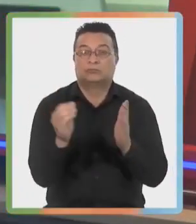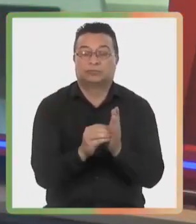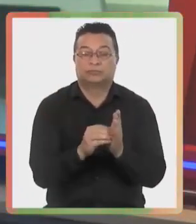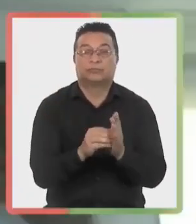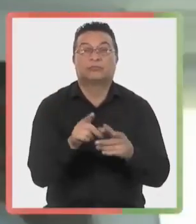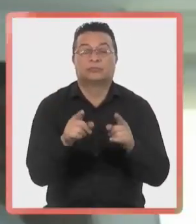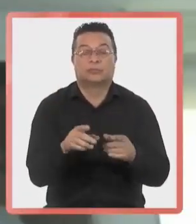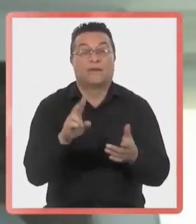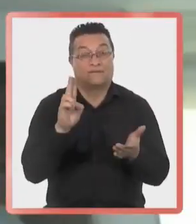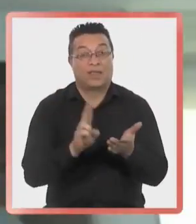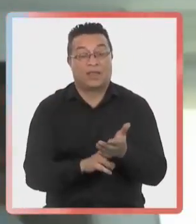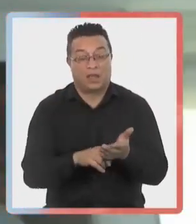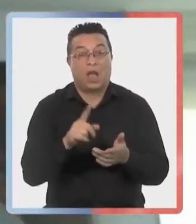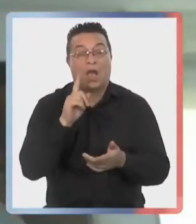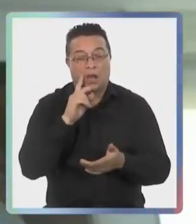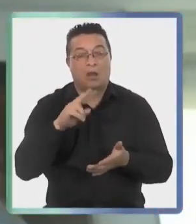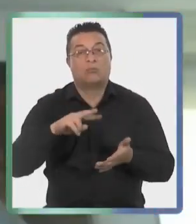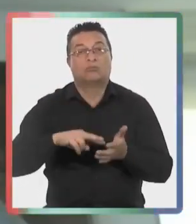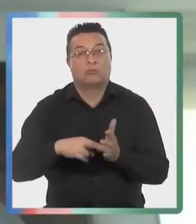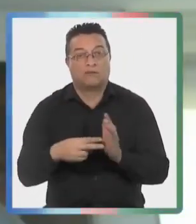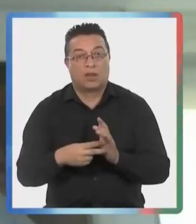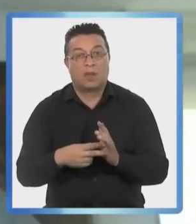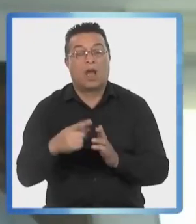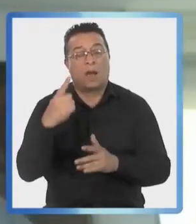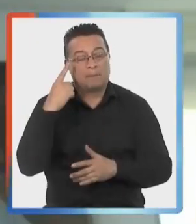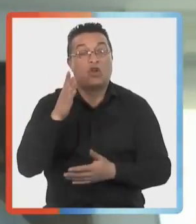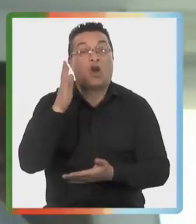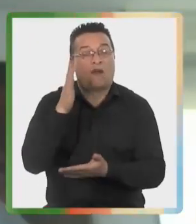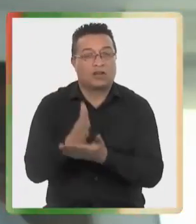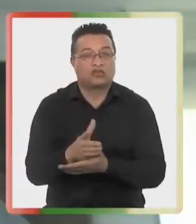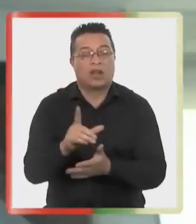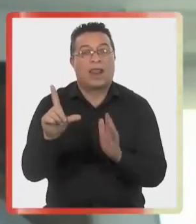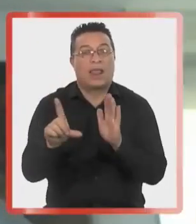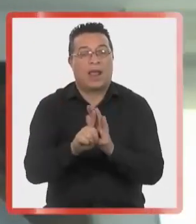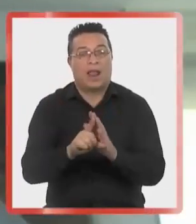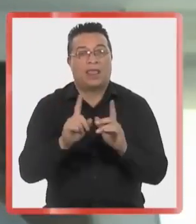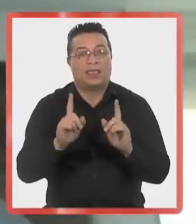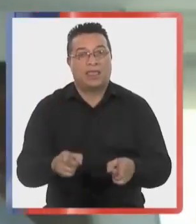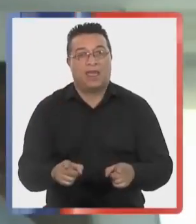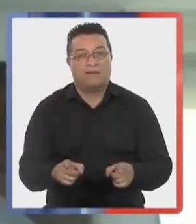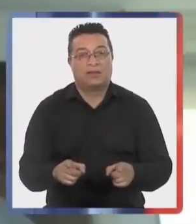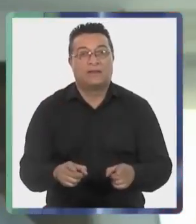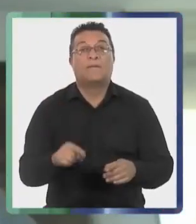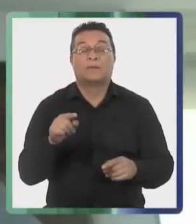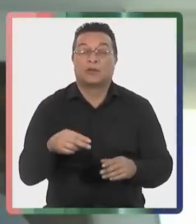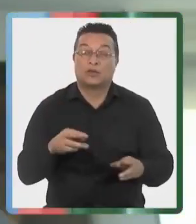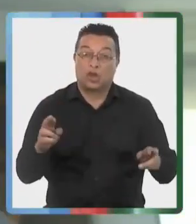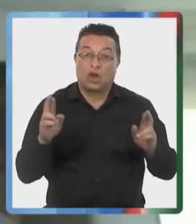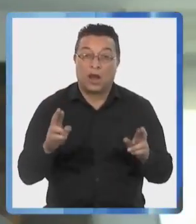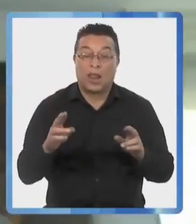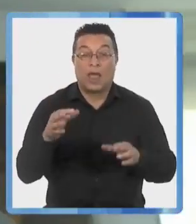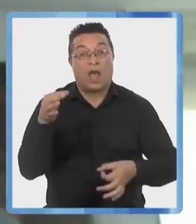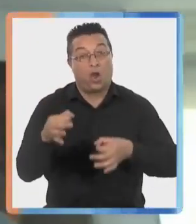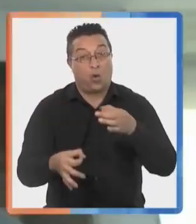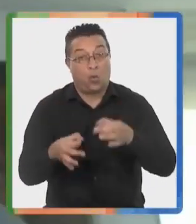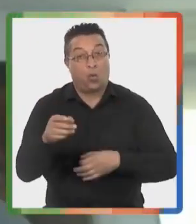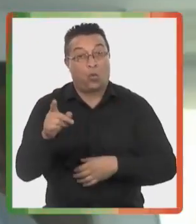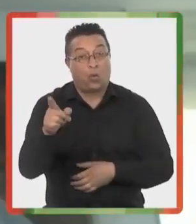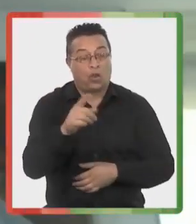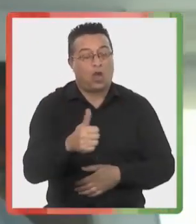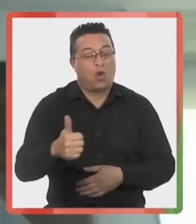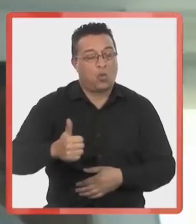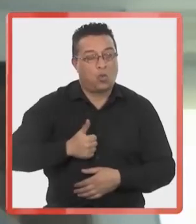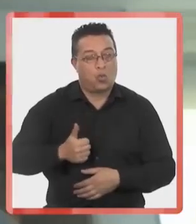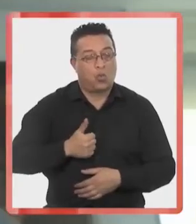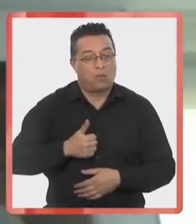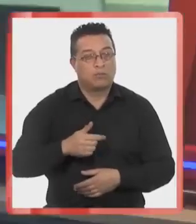la multa. Es cierto que tienen dificultades, pero tienen la obligación legal también de hacerlo. Así que yo espero que los juzgados cumplan